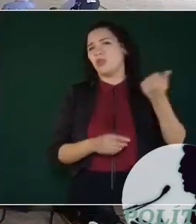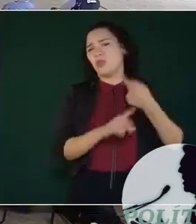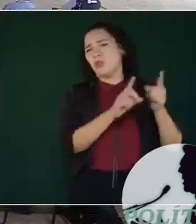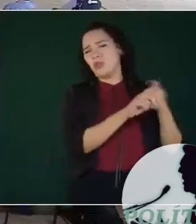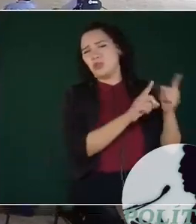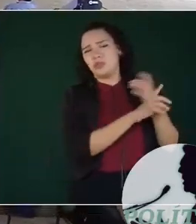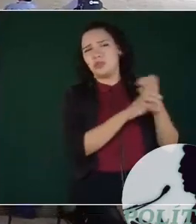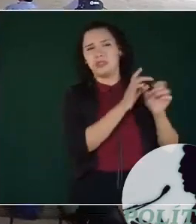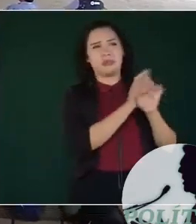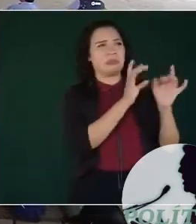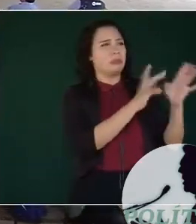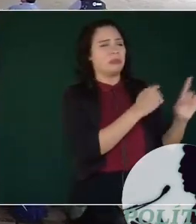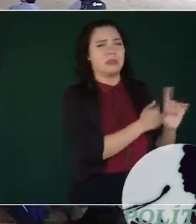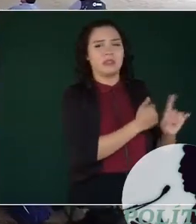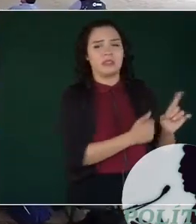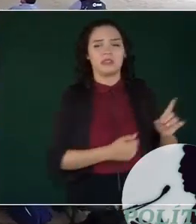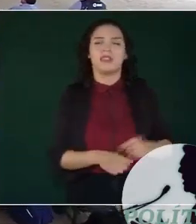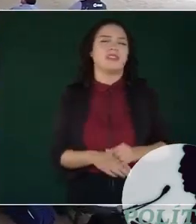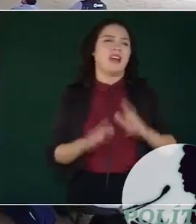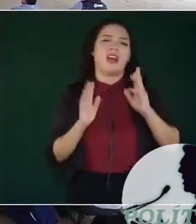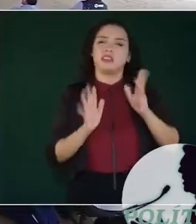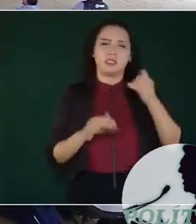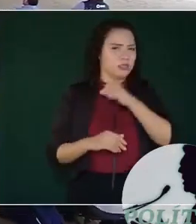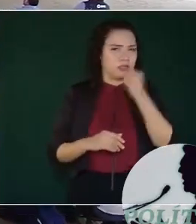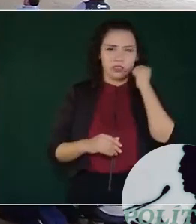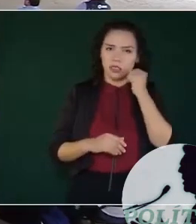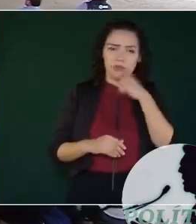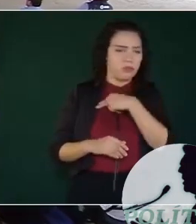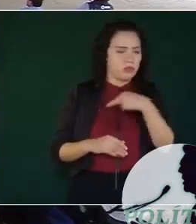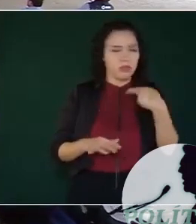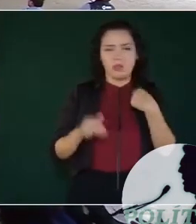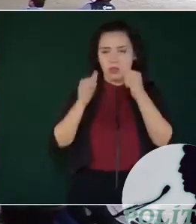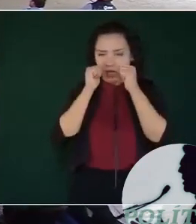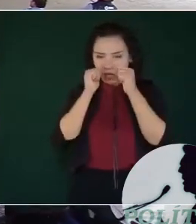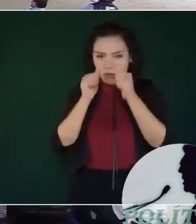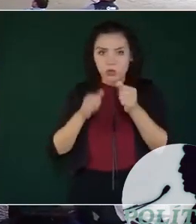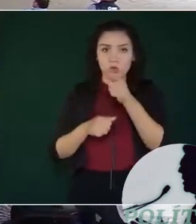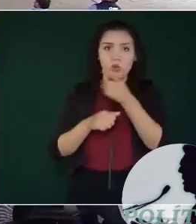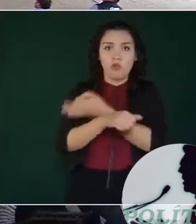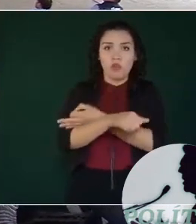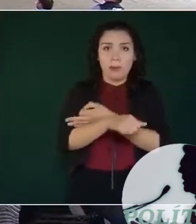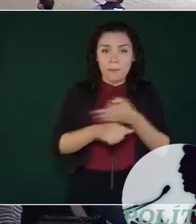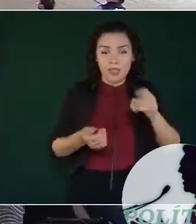en general, siempre atendemos a familiares de las víctimas.